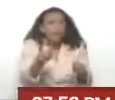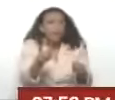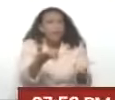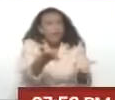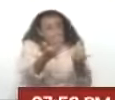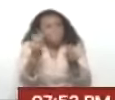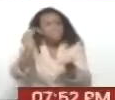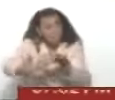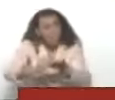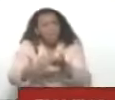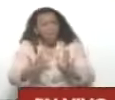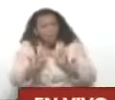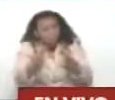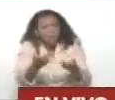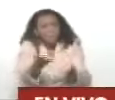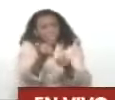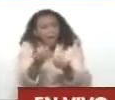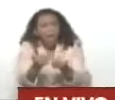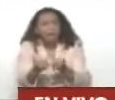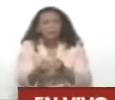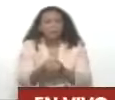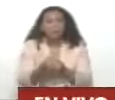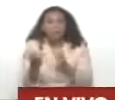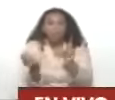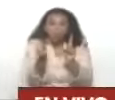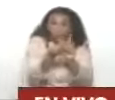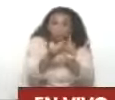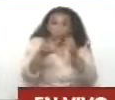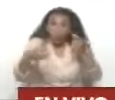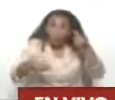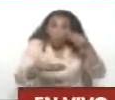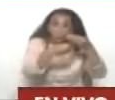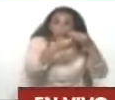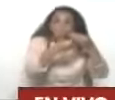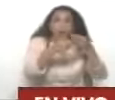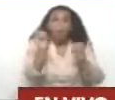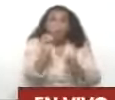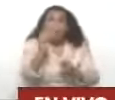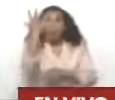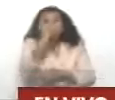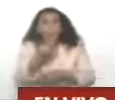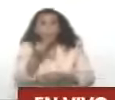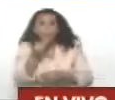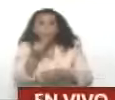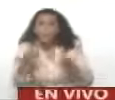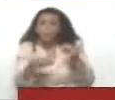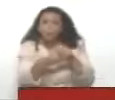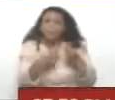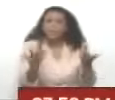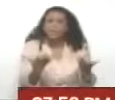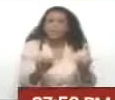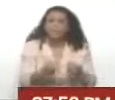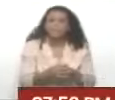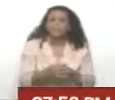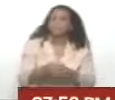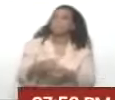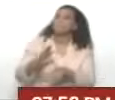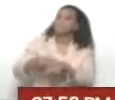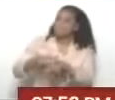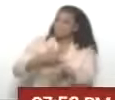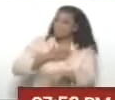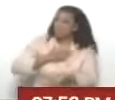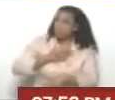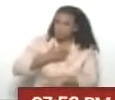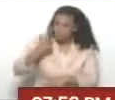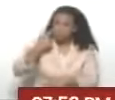9 personas, 9 candidatos. ¿Usted firmaría ese pacto de reconocer los resultados? Inmediatamente, estoy listo.